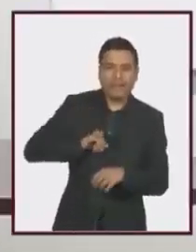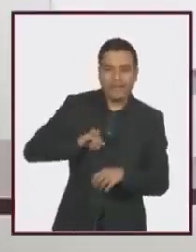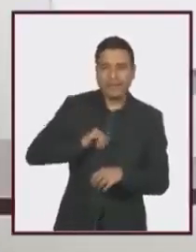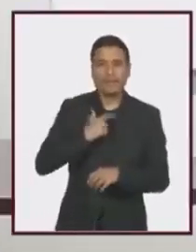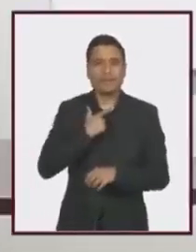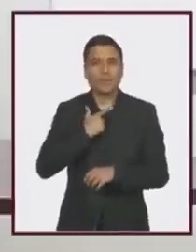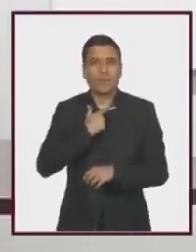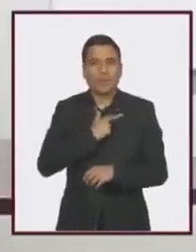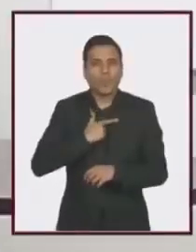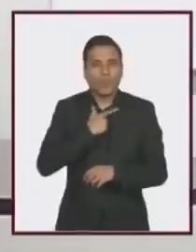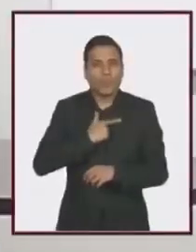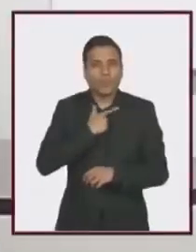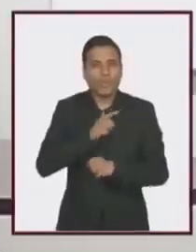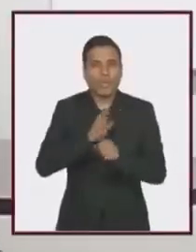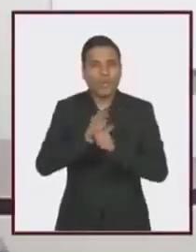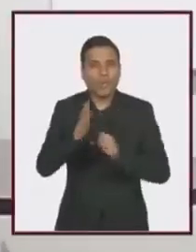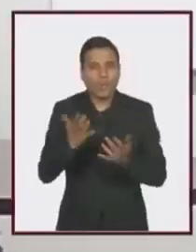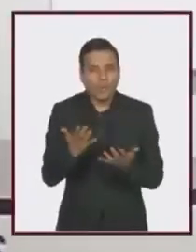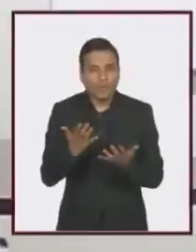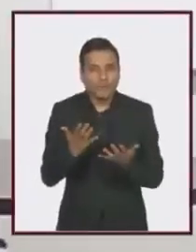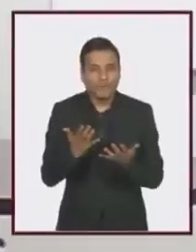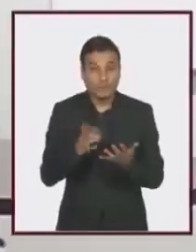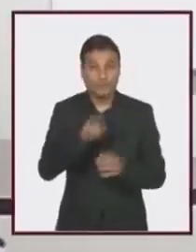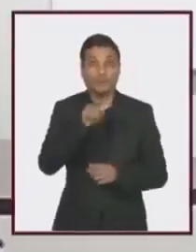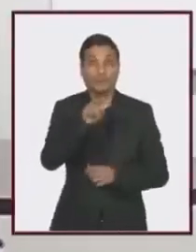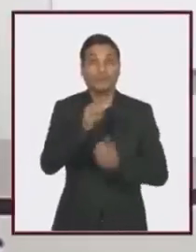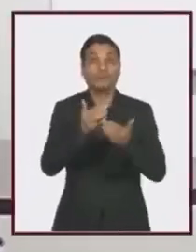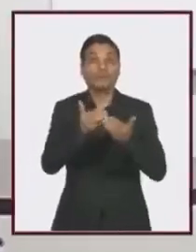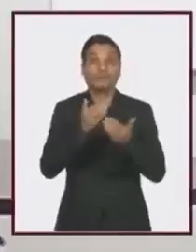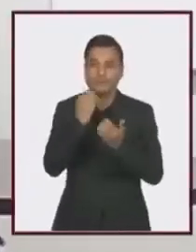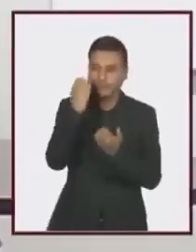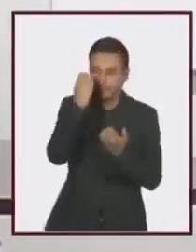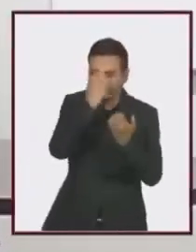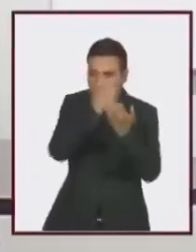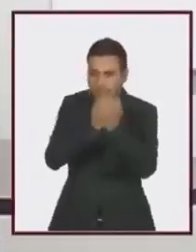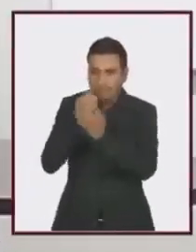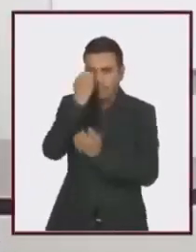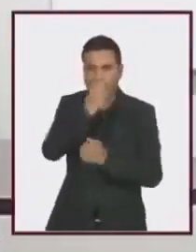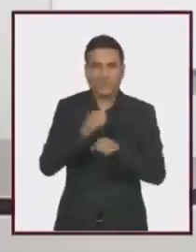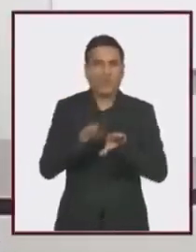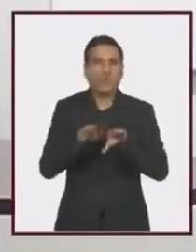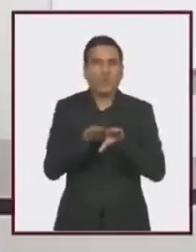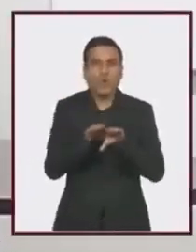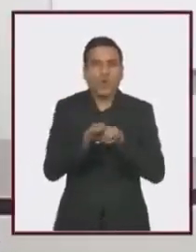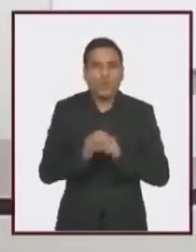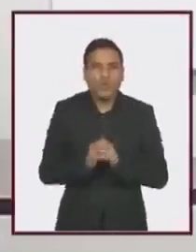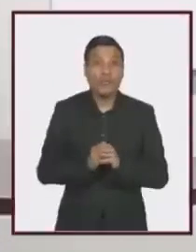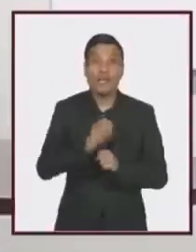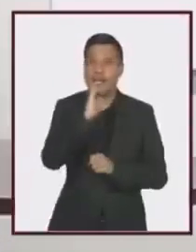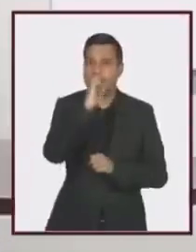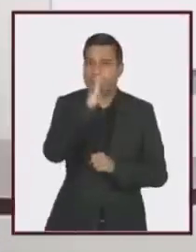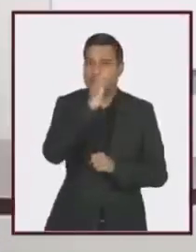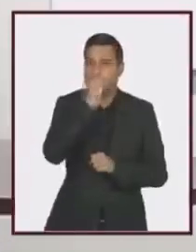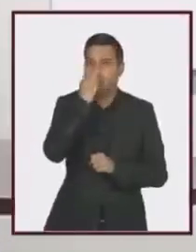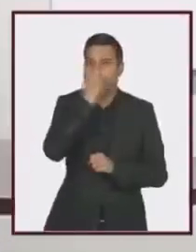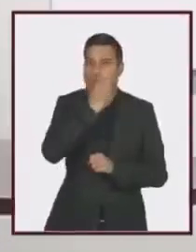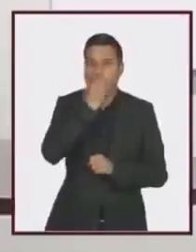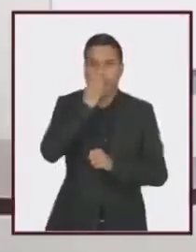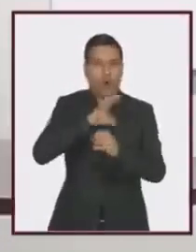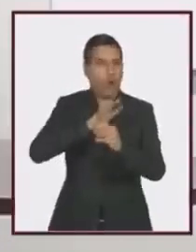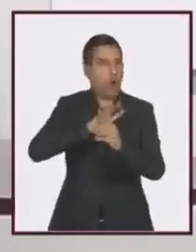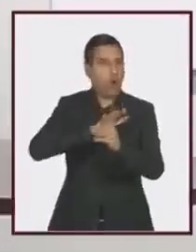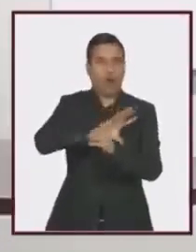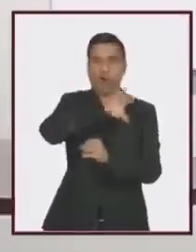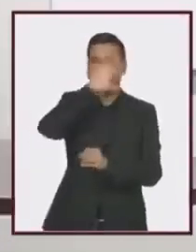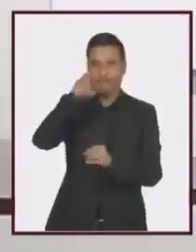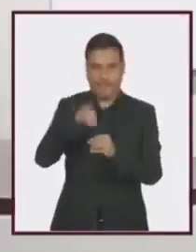adolescentes, se hace a nivel escuela, no se hace en lo individual por cada docente,